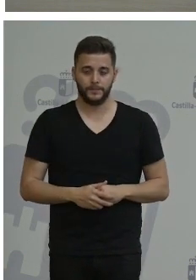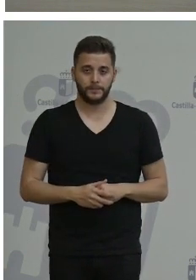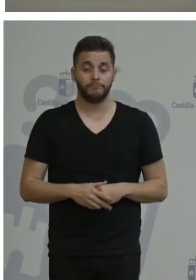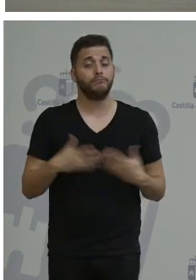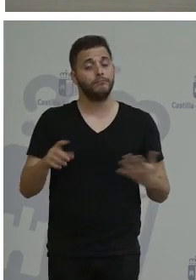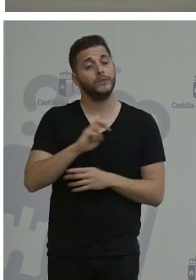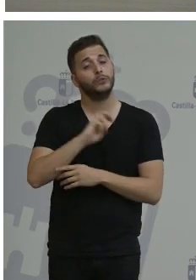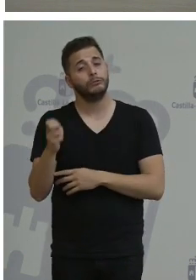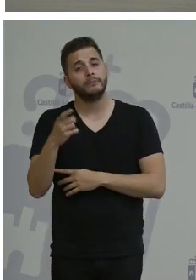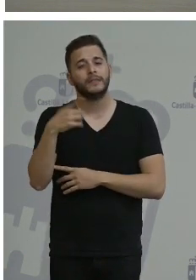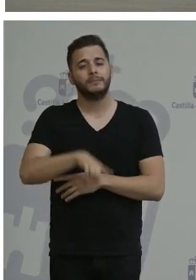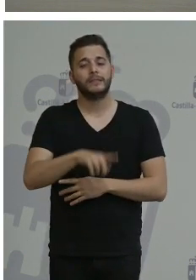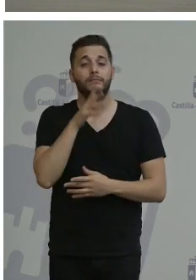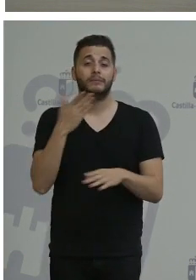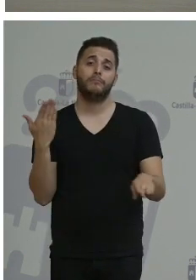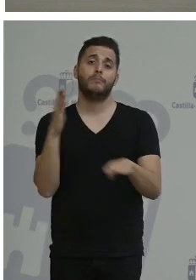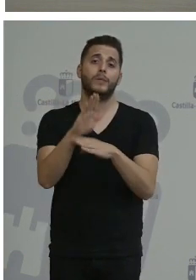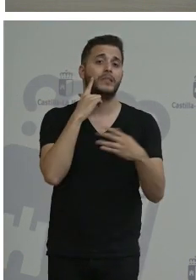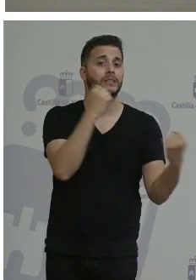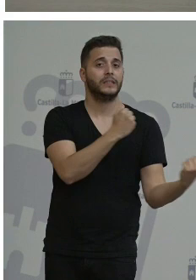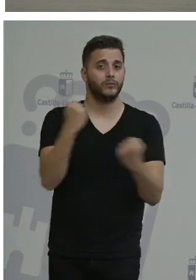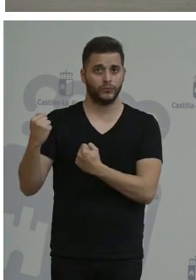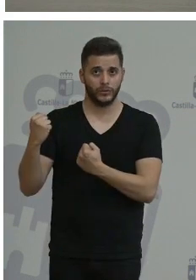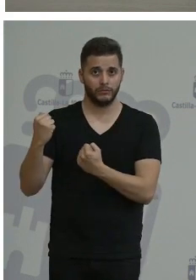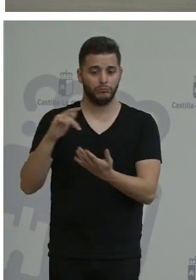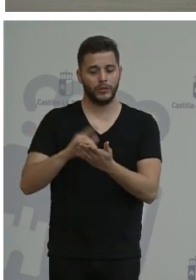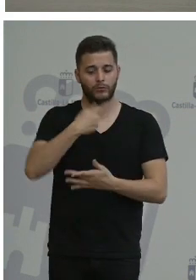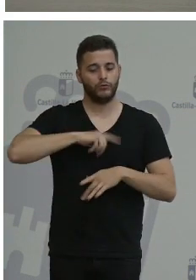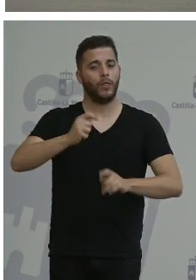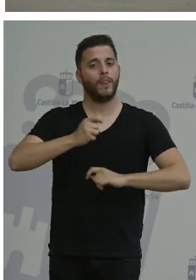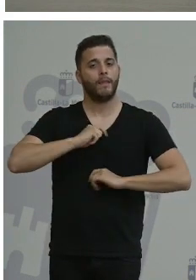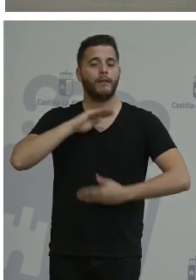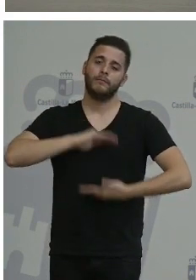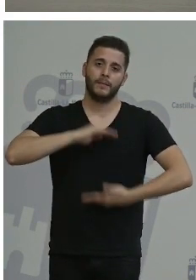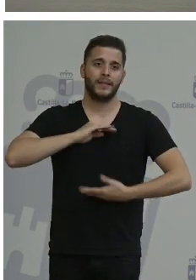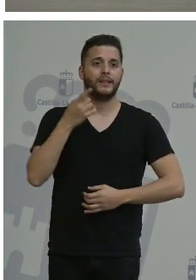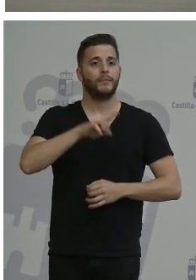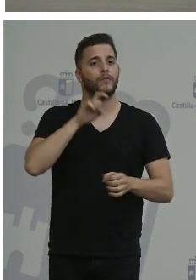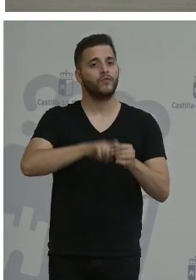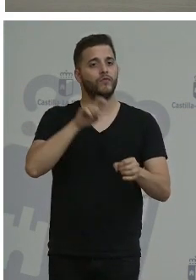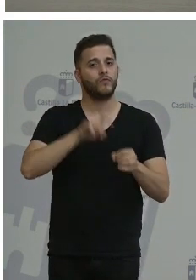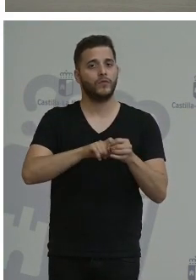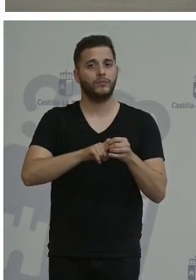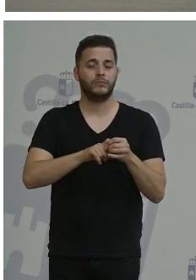la representación institucional, lo que nos da capacidad, y la participación como